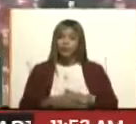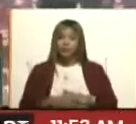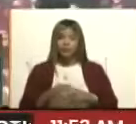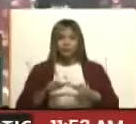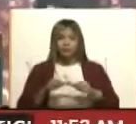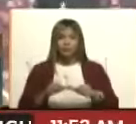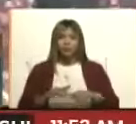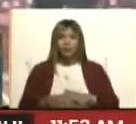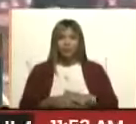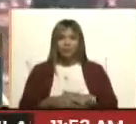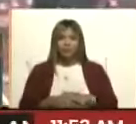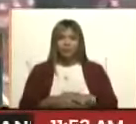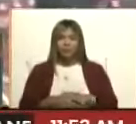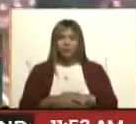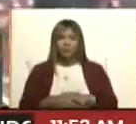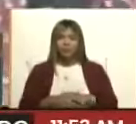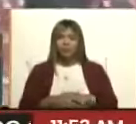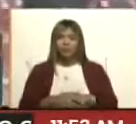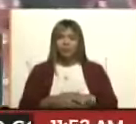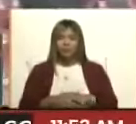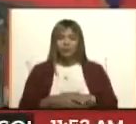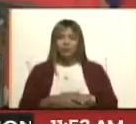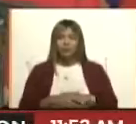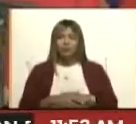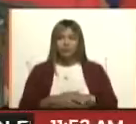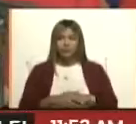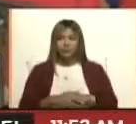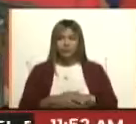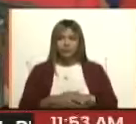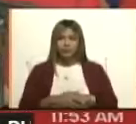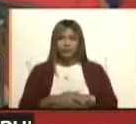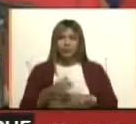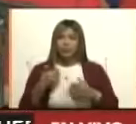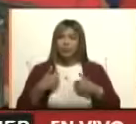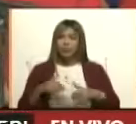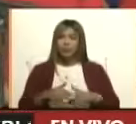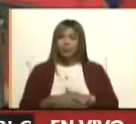allí, en ese referéndum. Por eso,